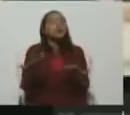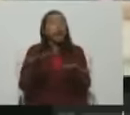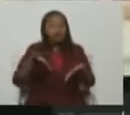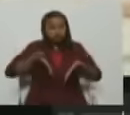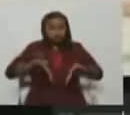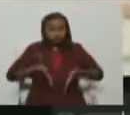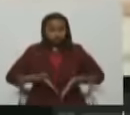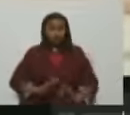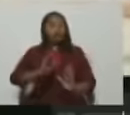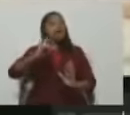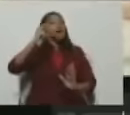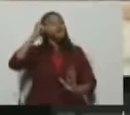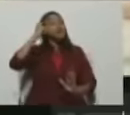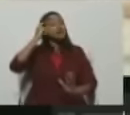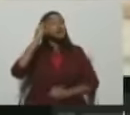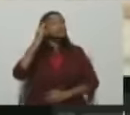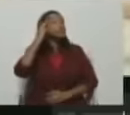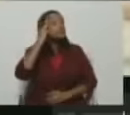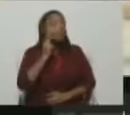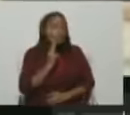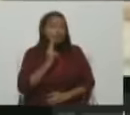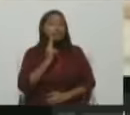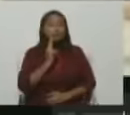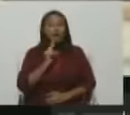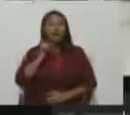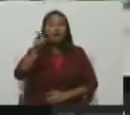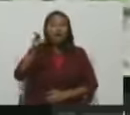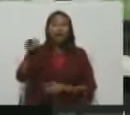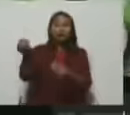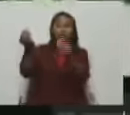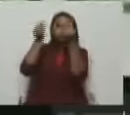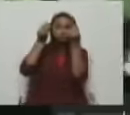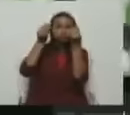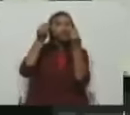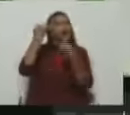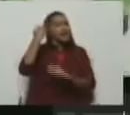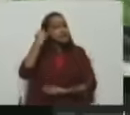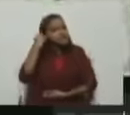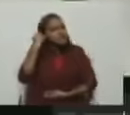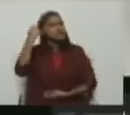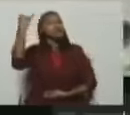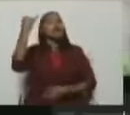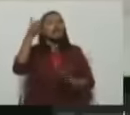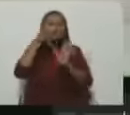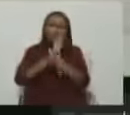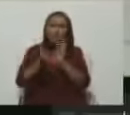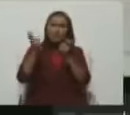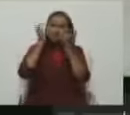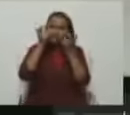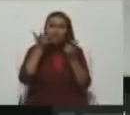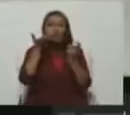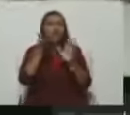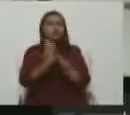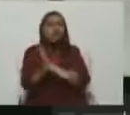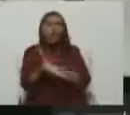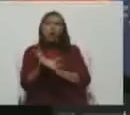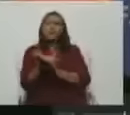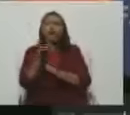quien nos nutrimos, de sus principios, de sus enseñanzas, de sus lecciones patrióticas, republicanas.